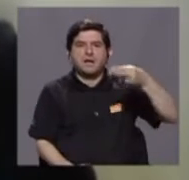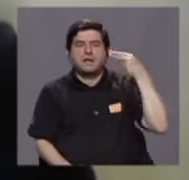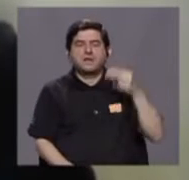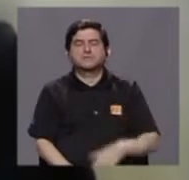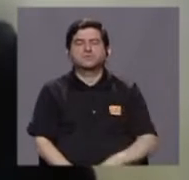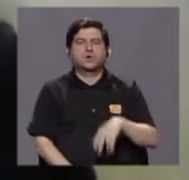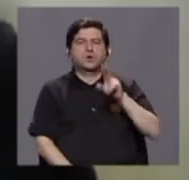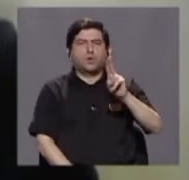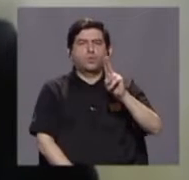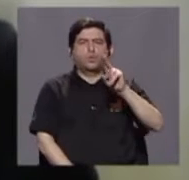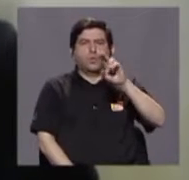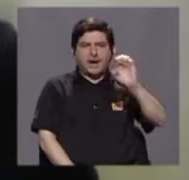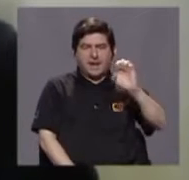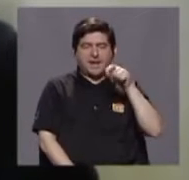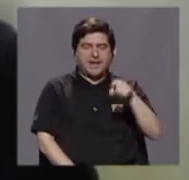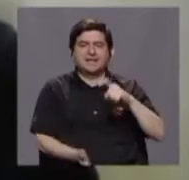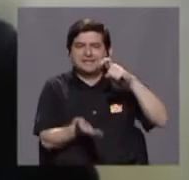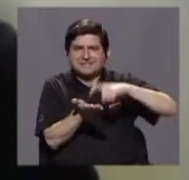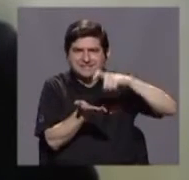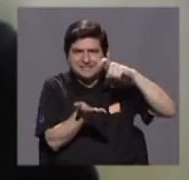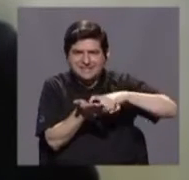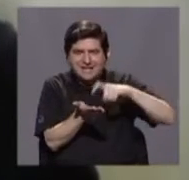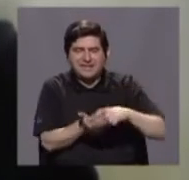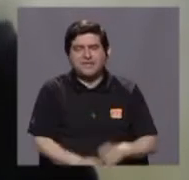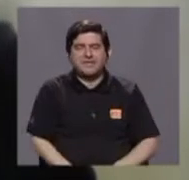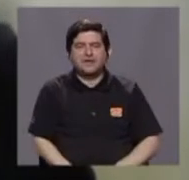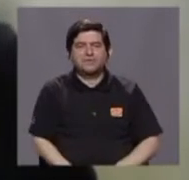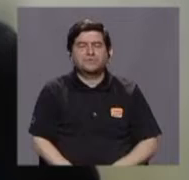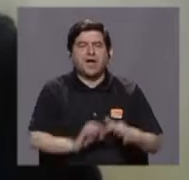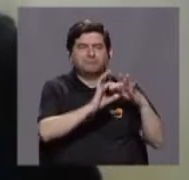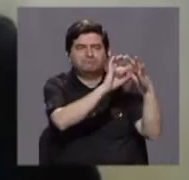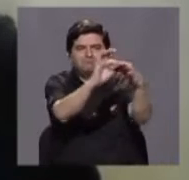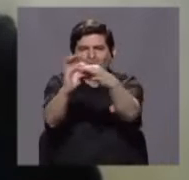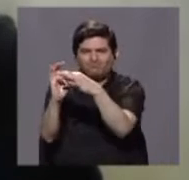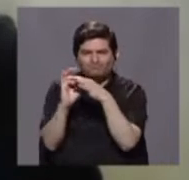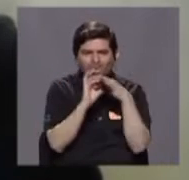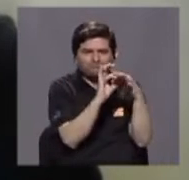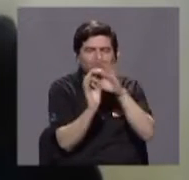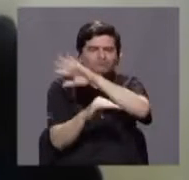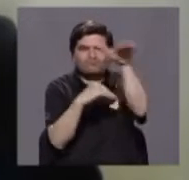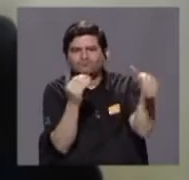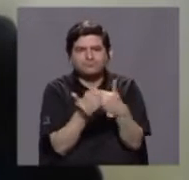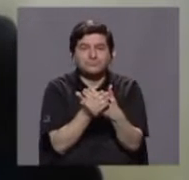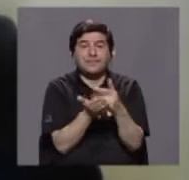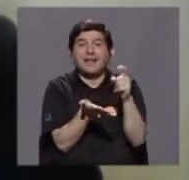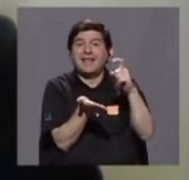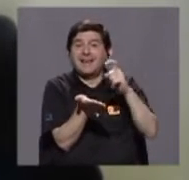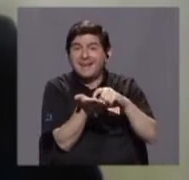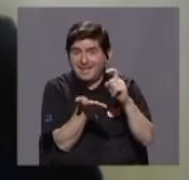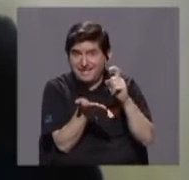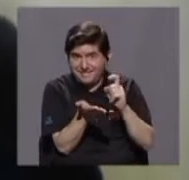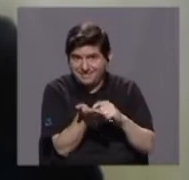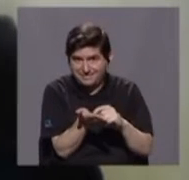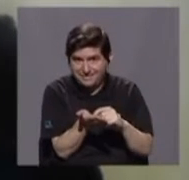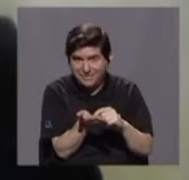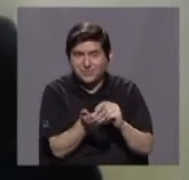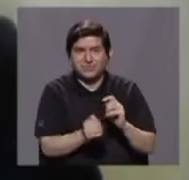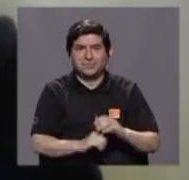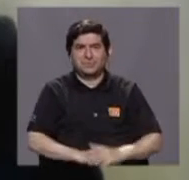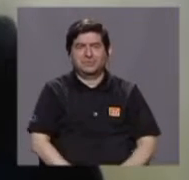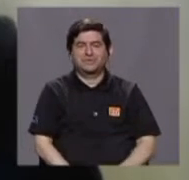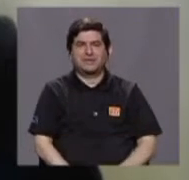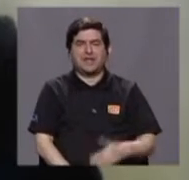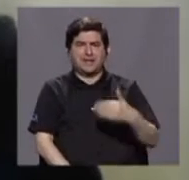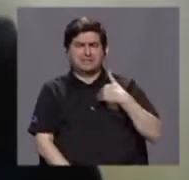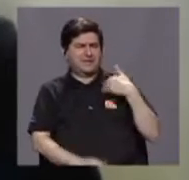Unión Europea esta deuda se ha mancomunado. Es decir, que el endeudamiento que